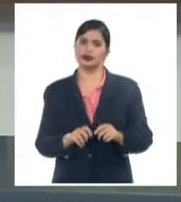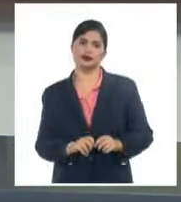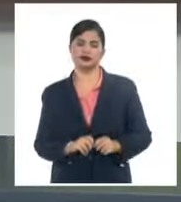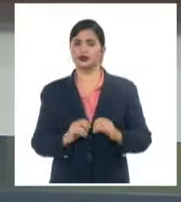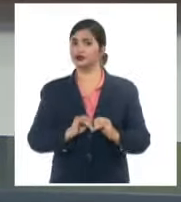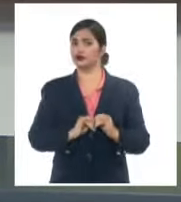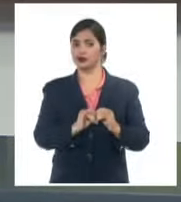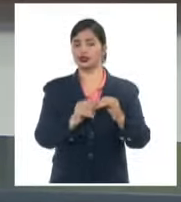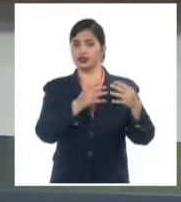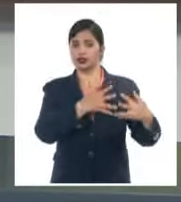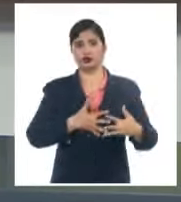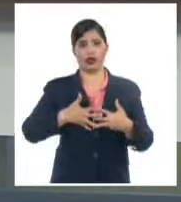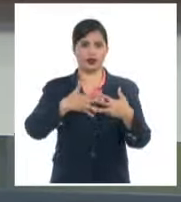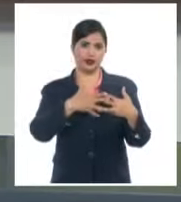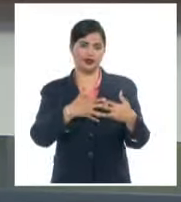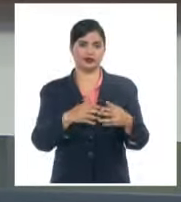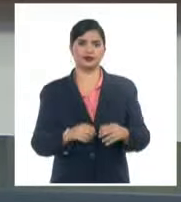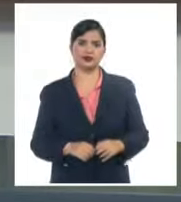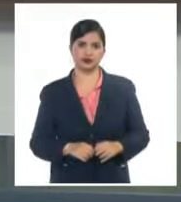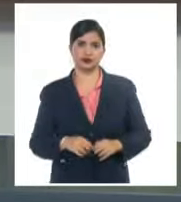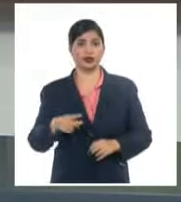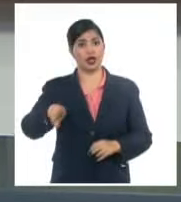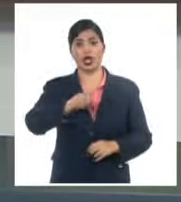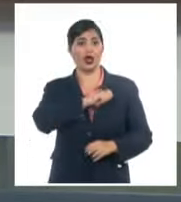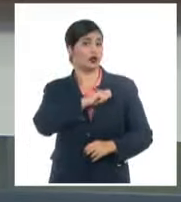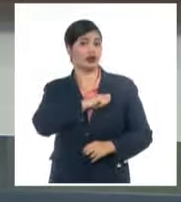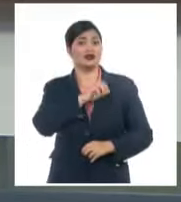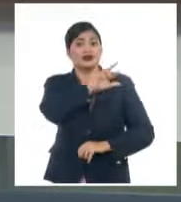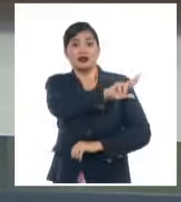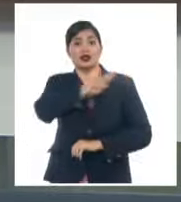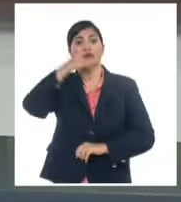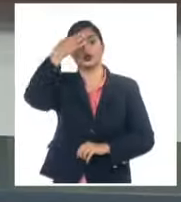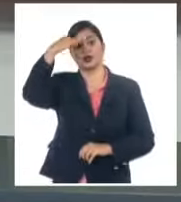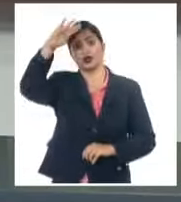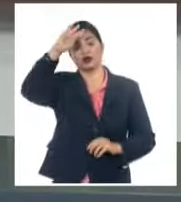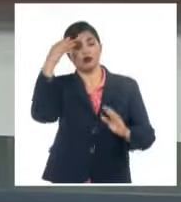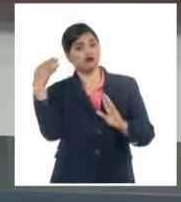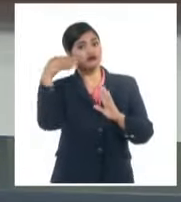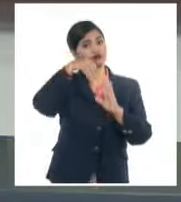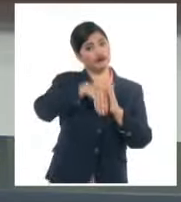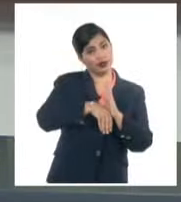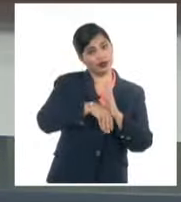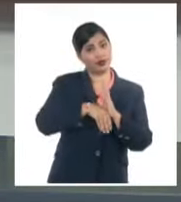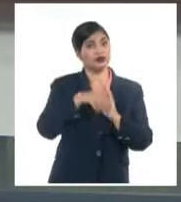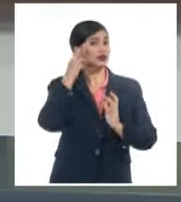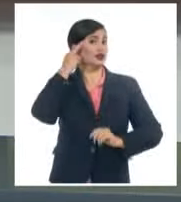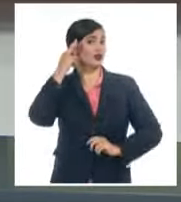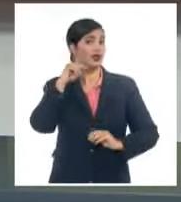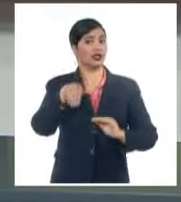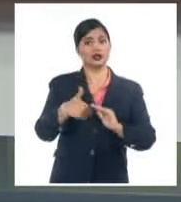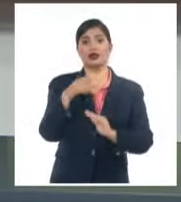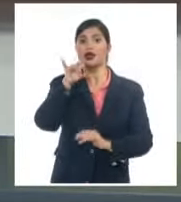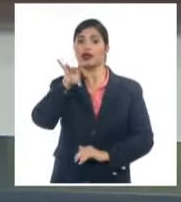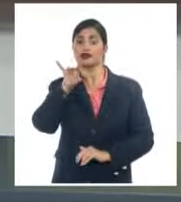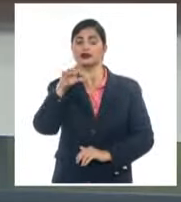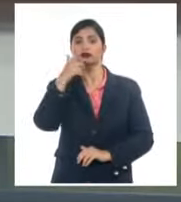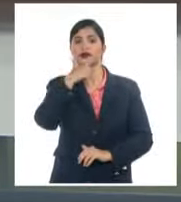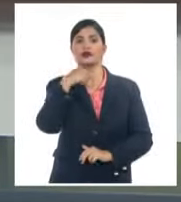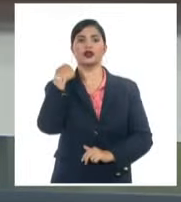de destruir por la fuerza la revolución naciente se convirtieron en dolorosa realidad en aquel amanecer del 15 de abril de